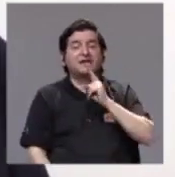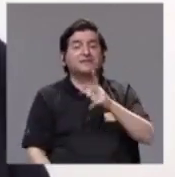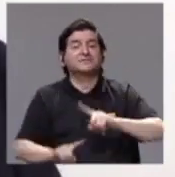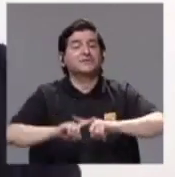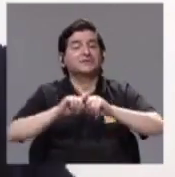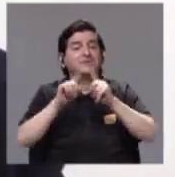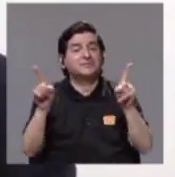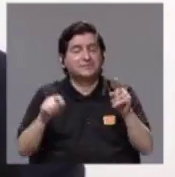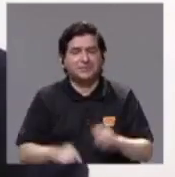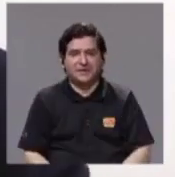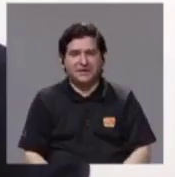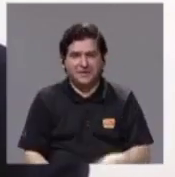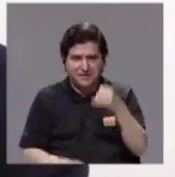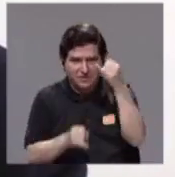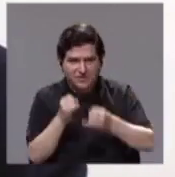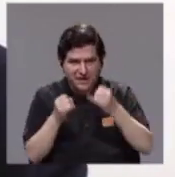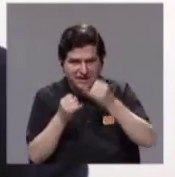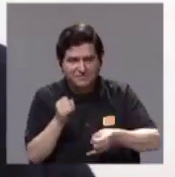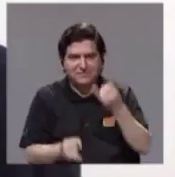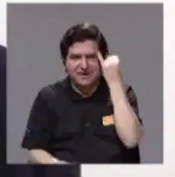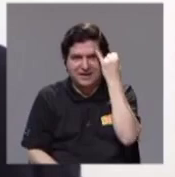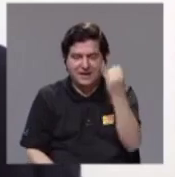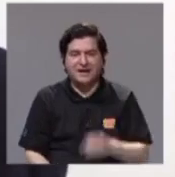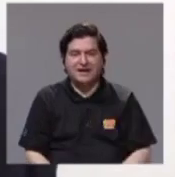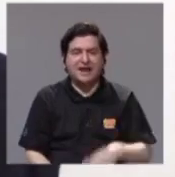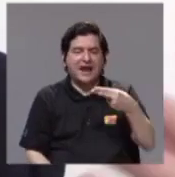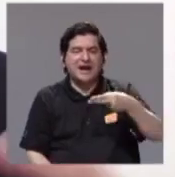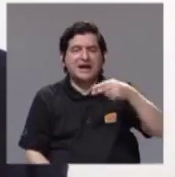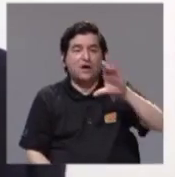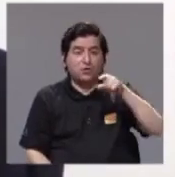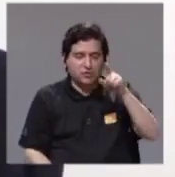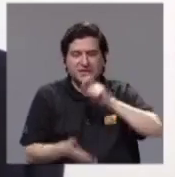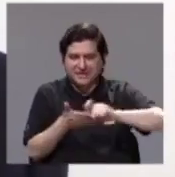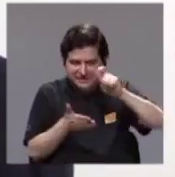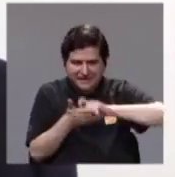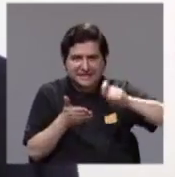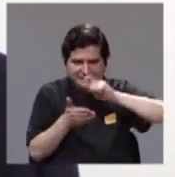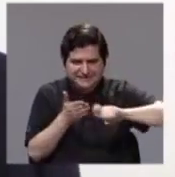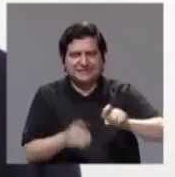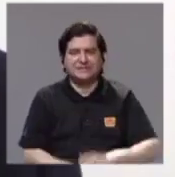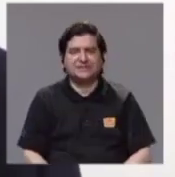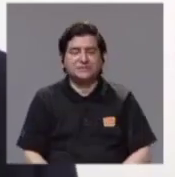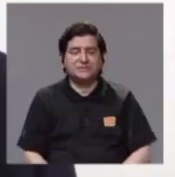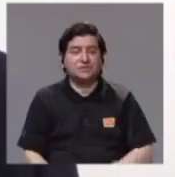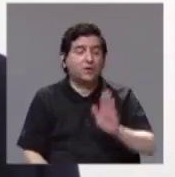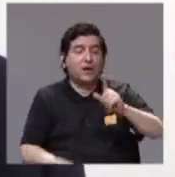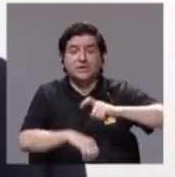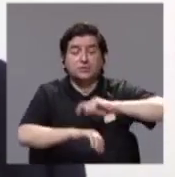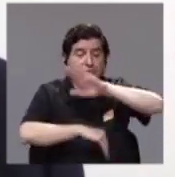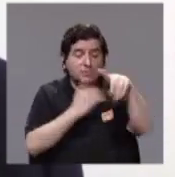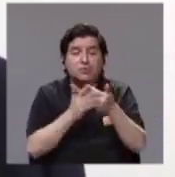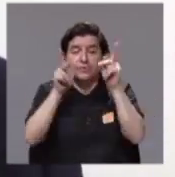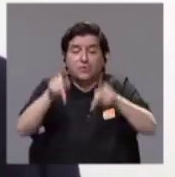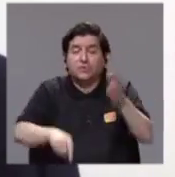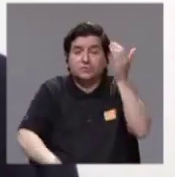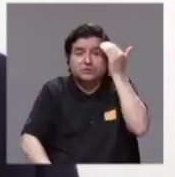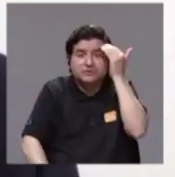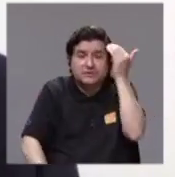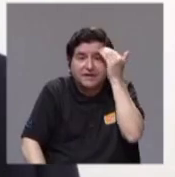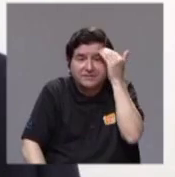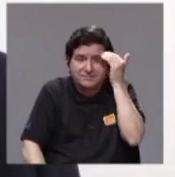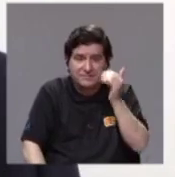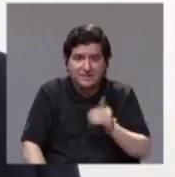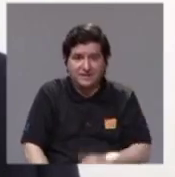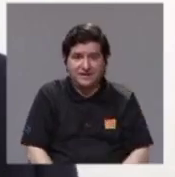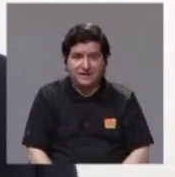verdadera, pero finalmente llegamos a la idea que es Cortés que lo escribió, que en la época todo el mundo